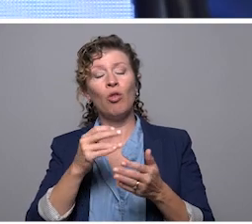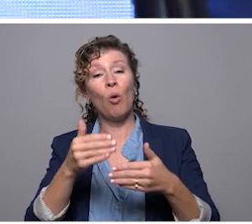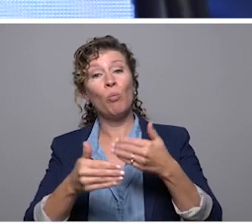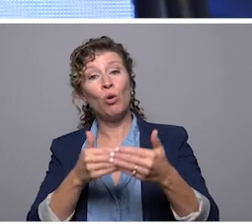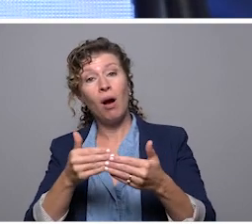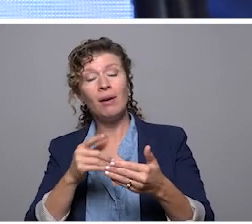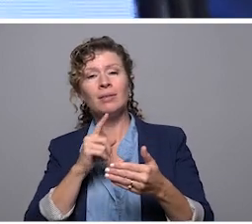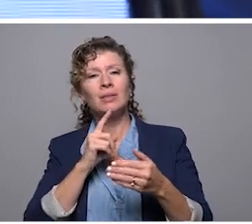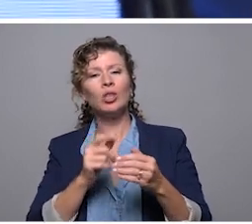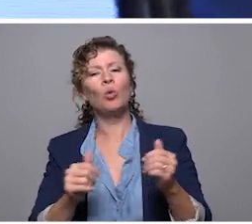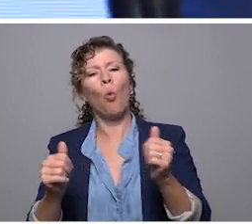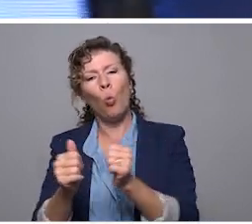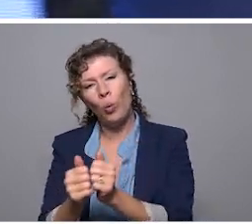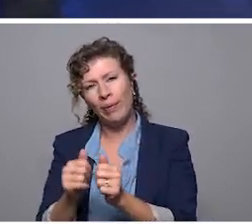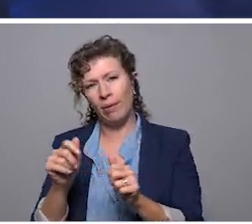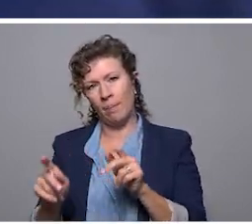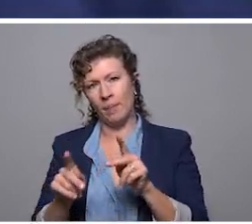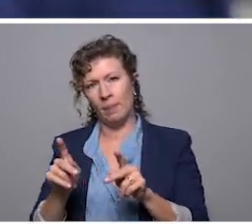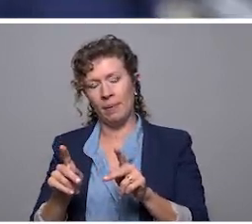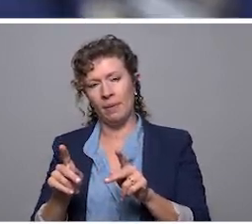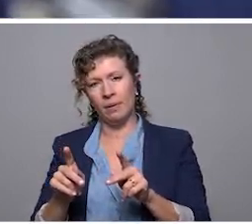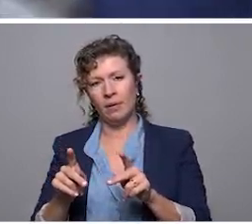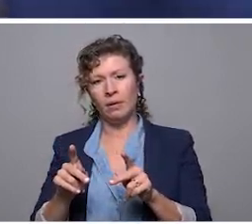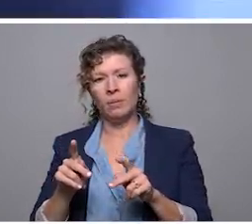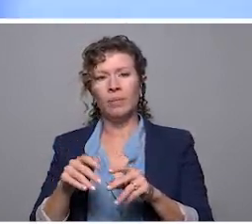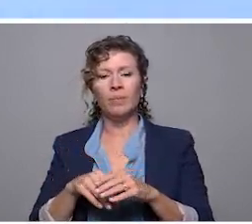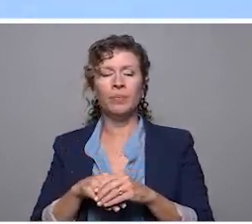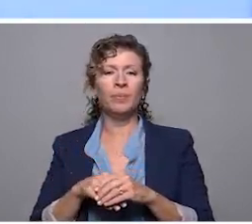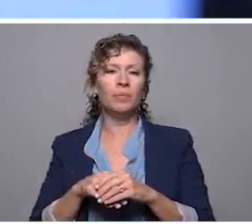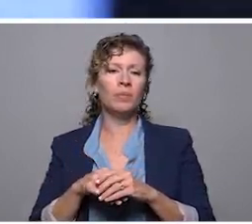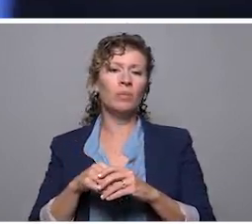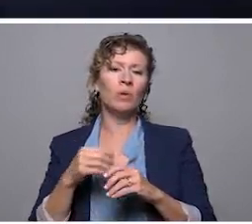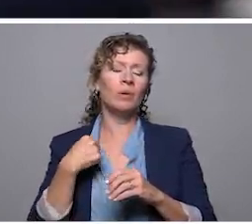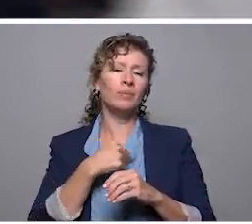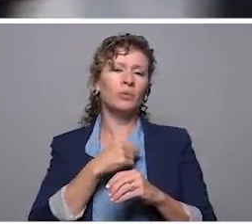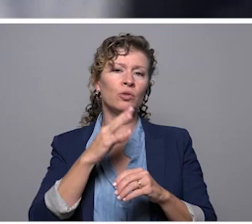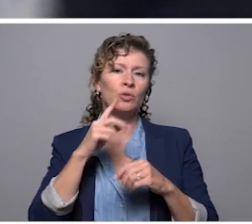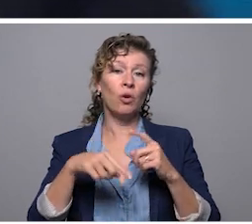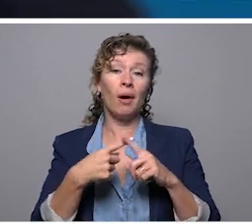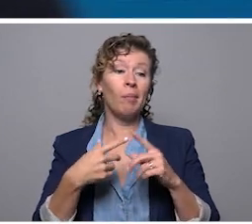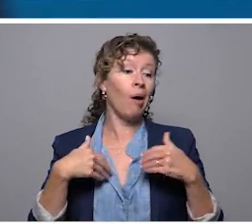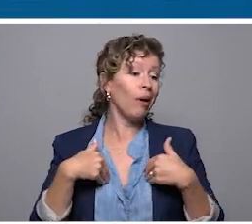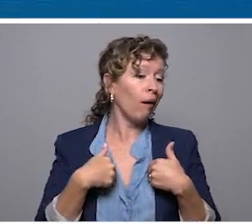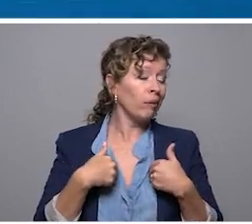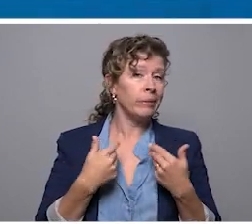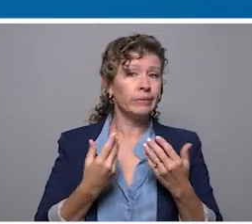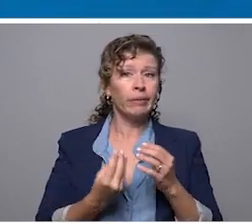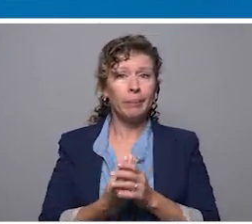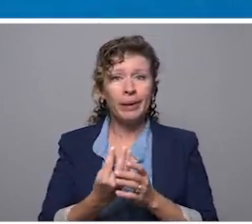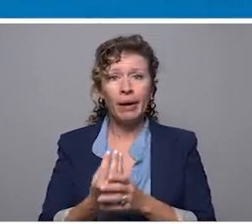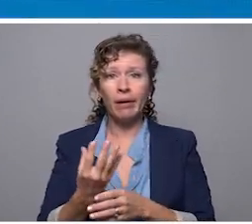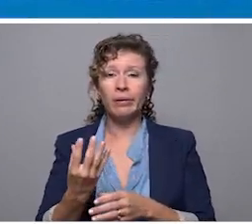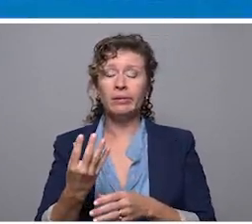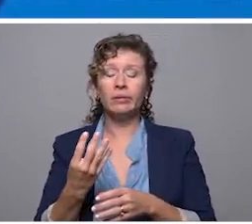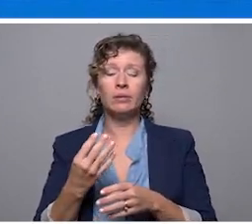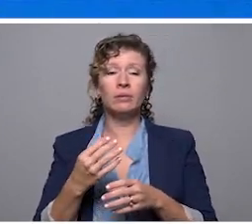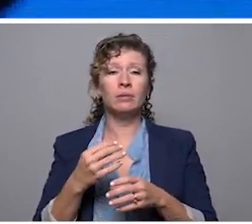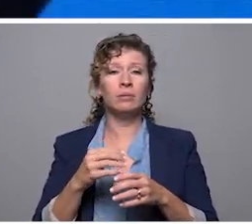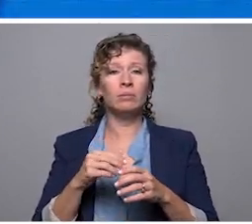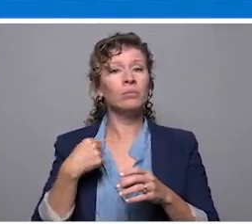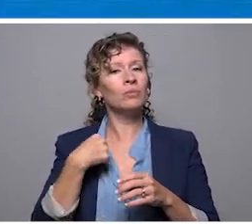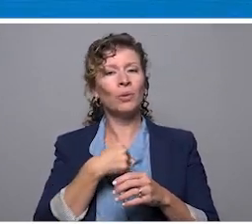personas cuando habl con animales cuando hablamos de los animales de las plantas estaremos hablando de